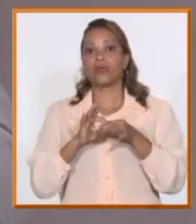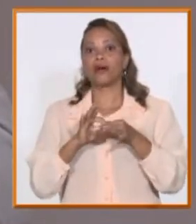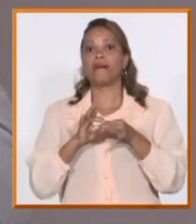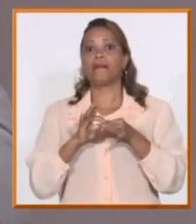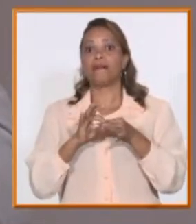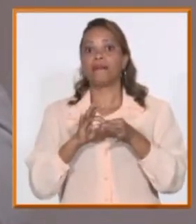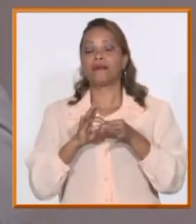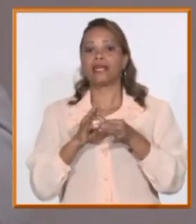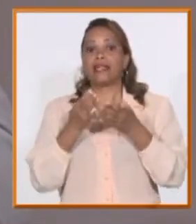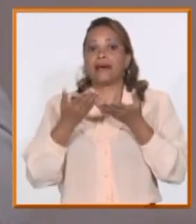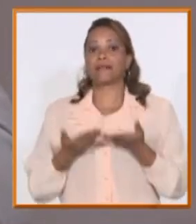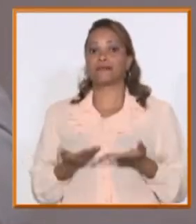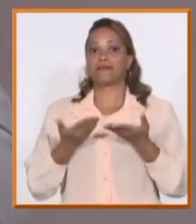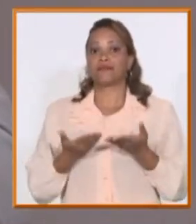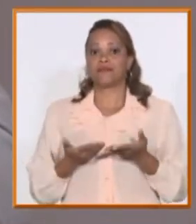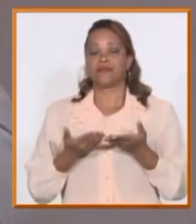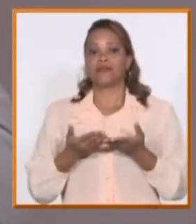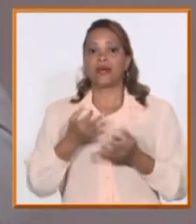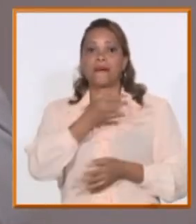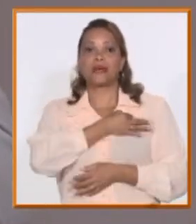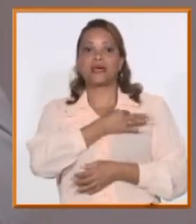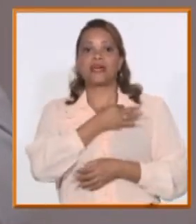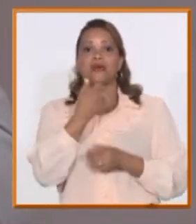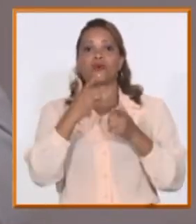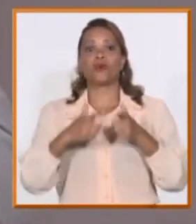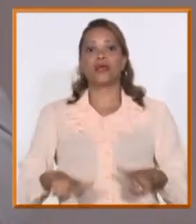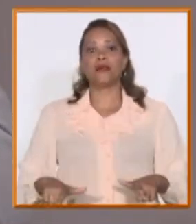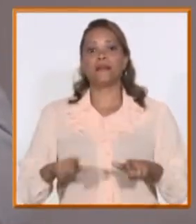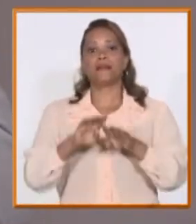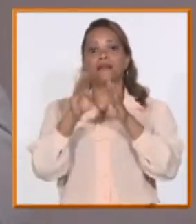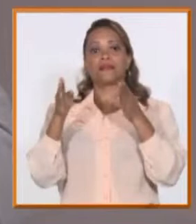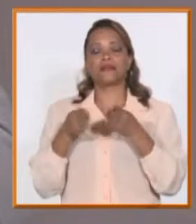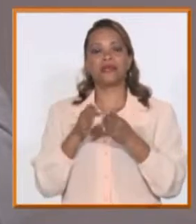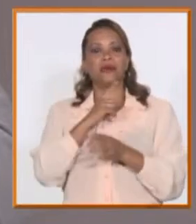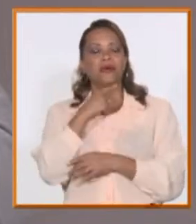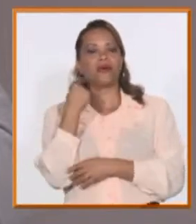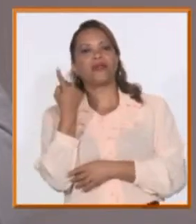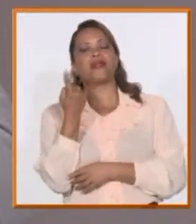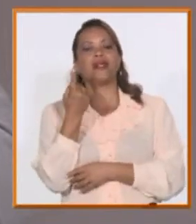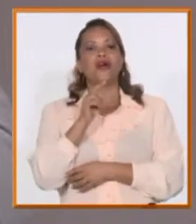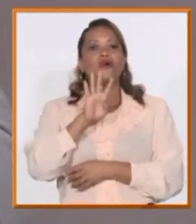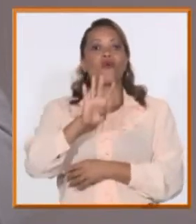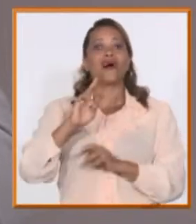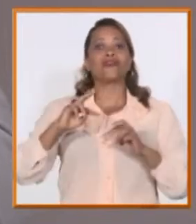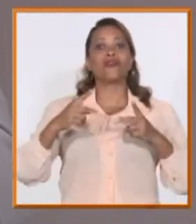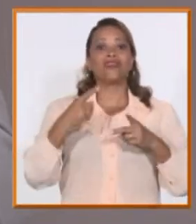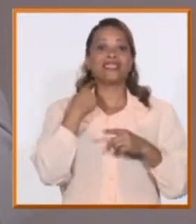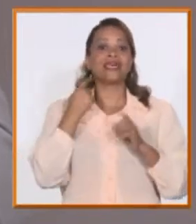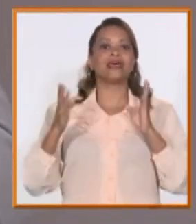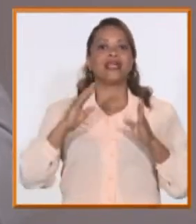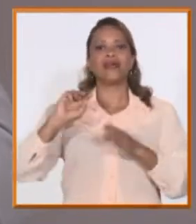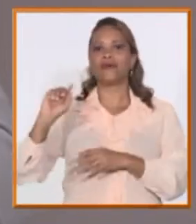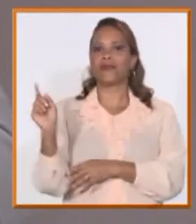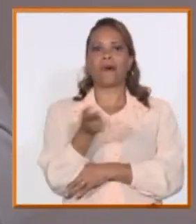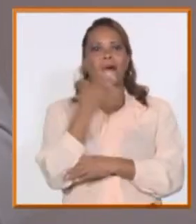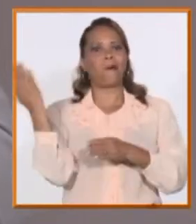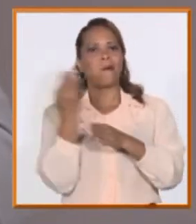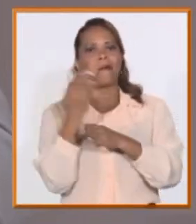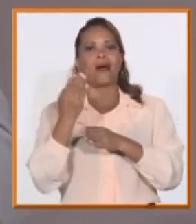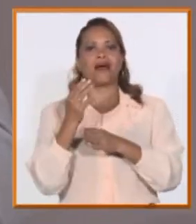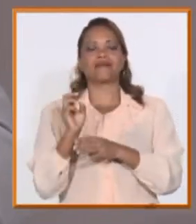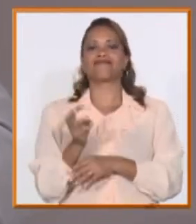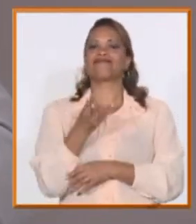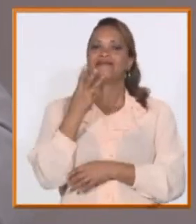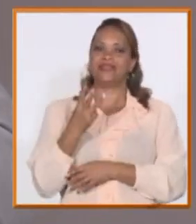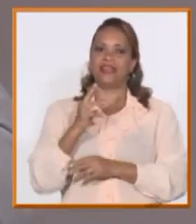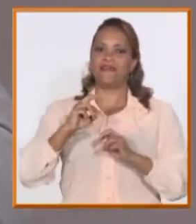Granda, que además es medallista olímpico, medallista mundial, y lo ha derrotado en este año 4 veces. Lo ha derrotado. 3 en los Panamericanos. Y 3 en los Panamericanos. Y